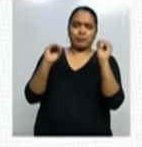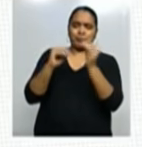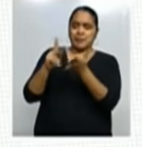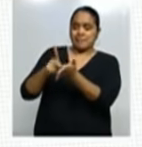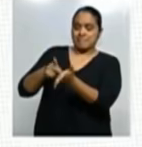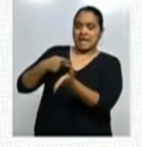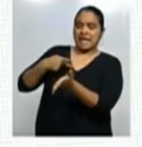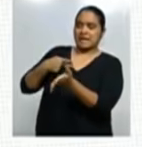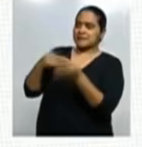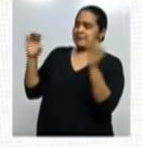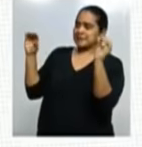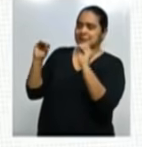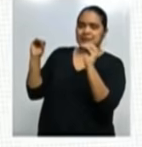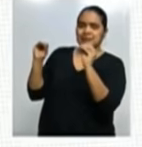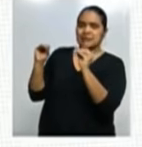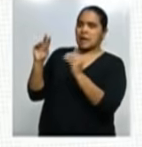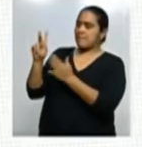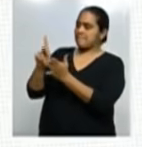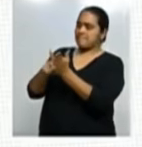pagar